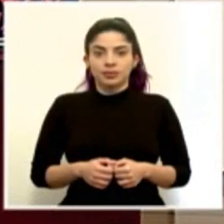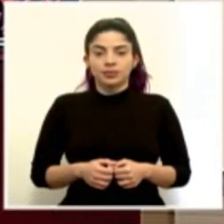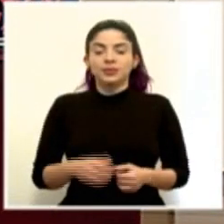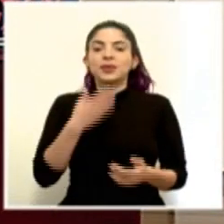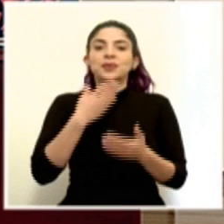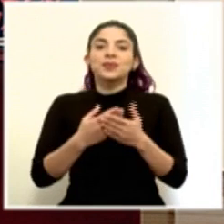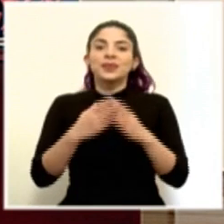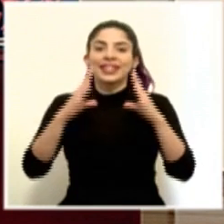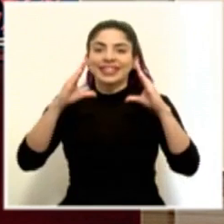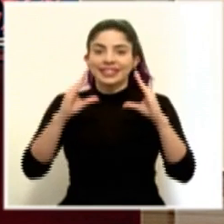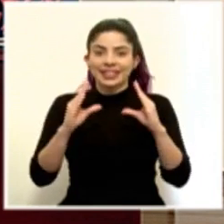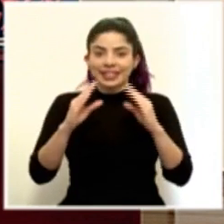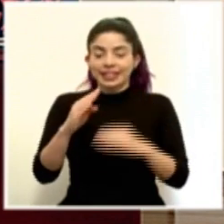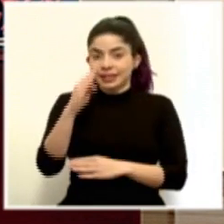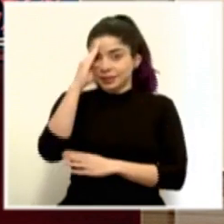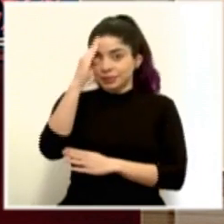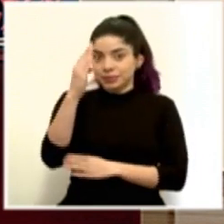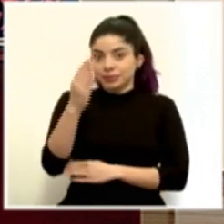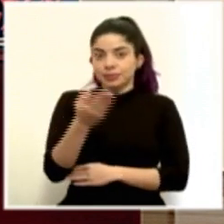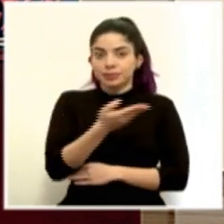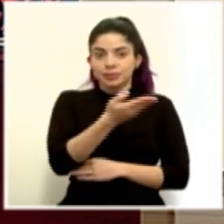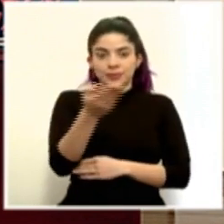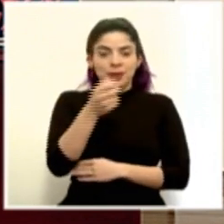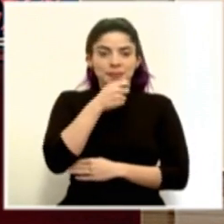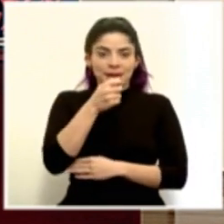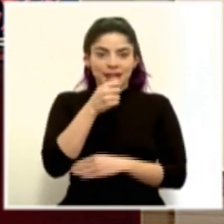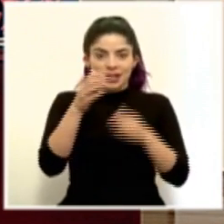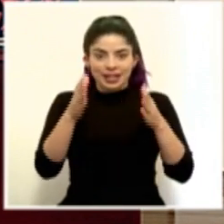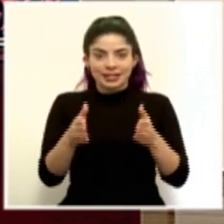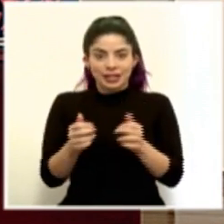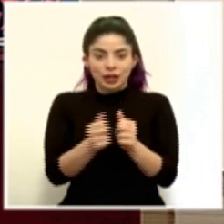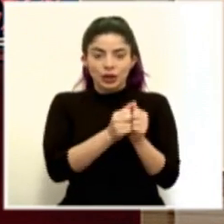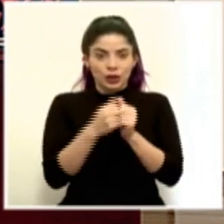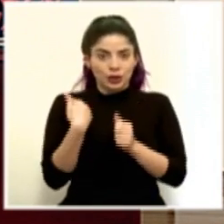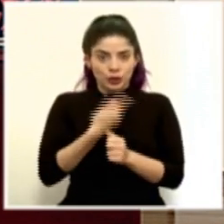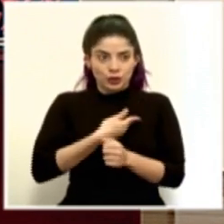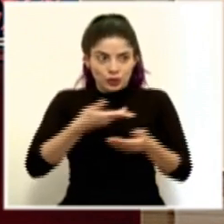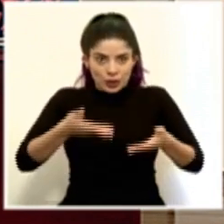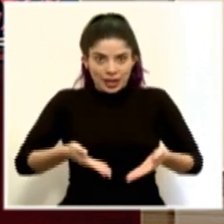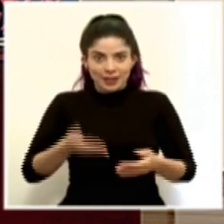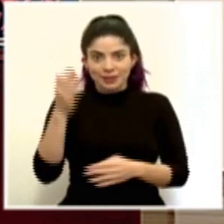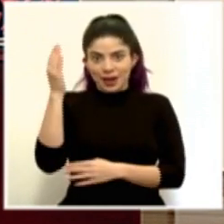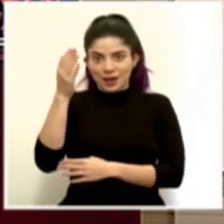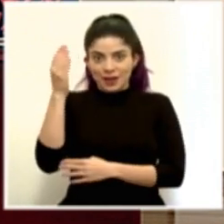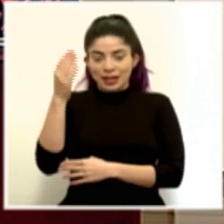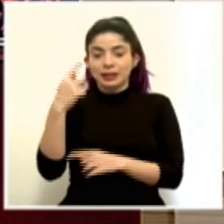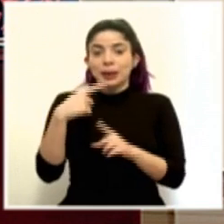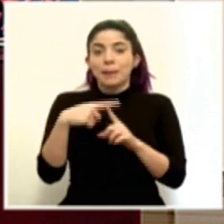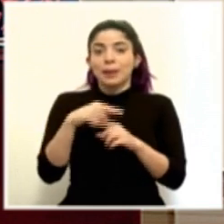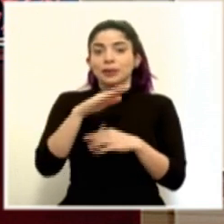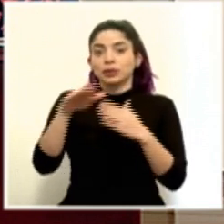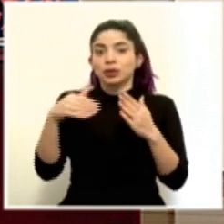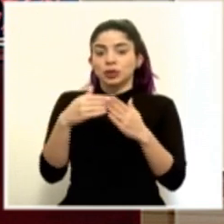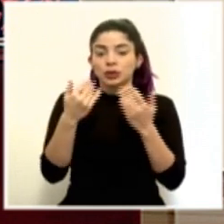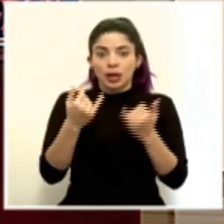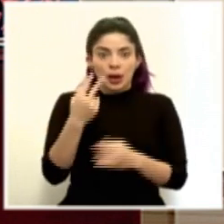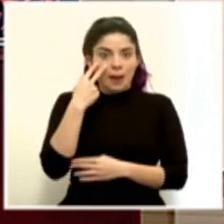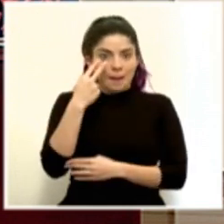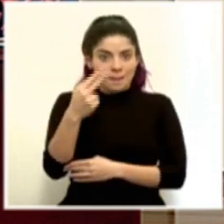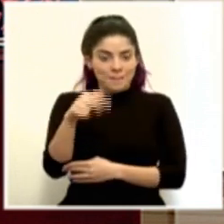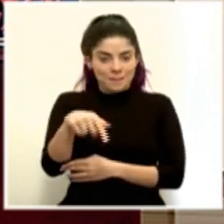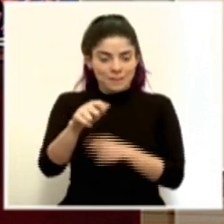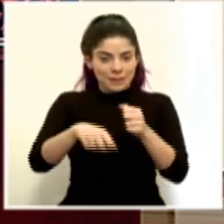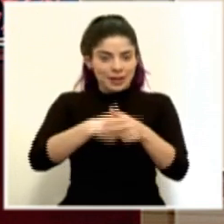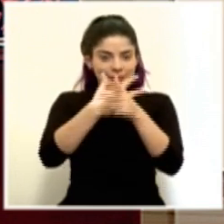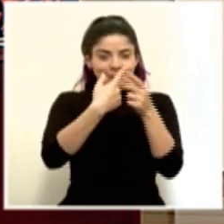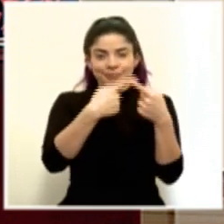Muy buenas tardes, saludamos a las y los colegas que nos acompañan de manera presencial en esta conferencia y a quienes nos sintonizan en esta